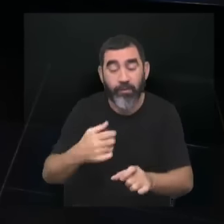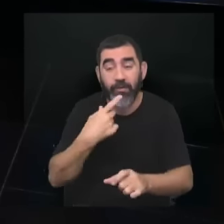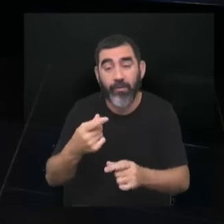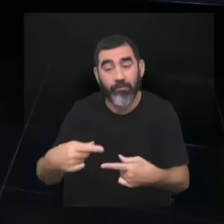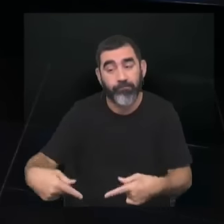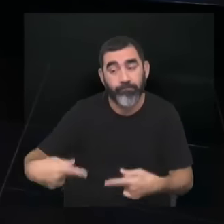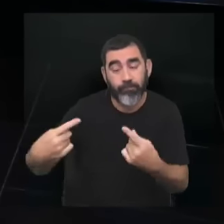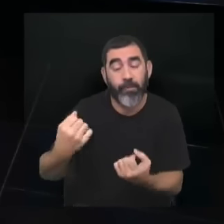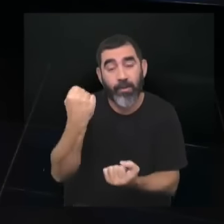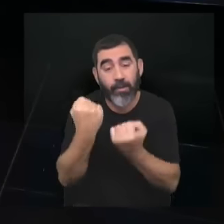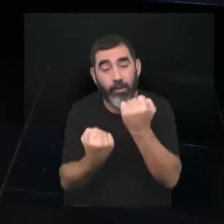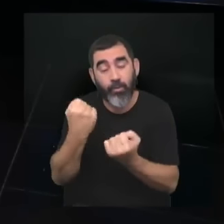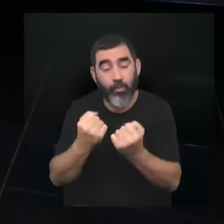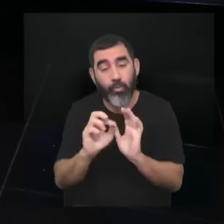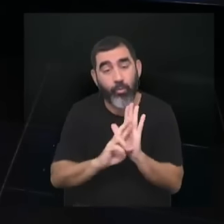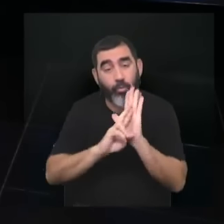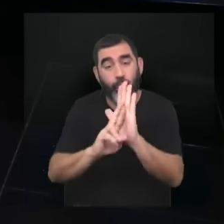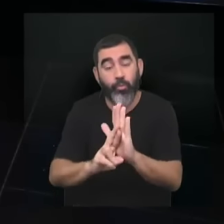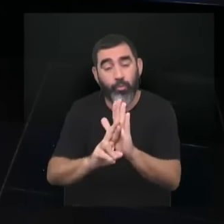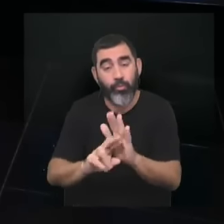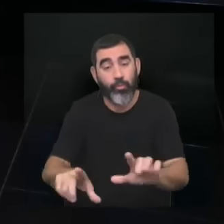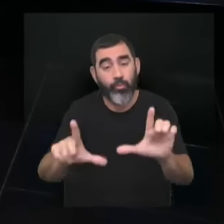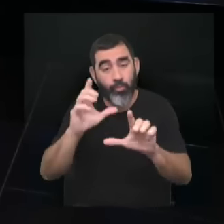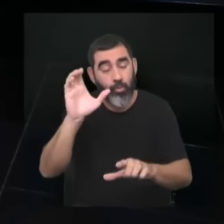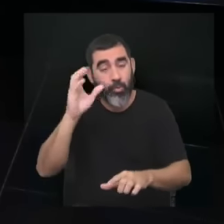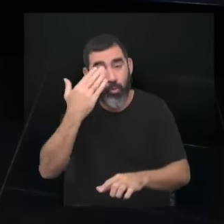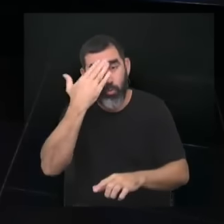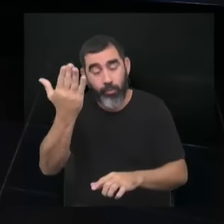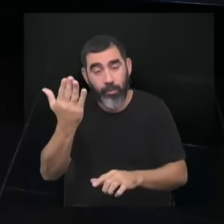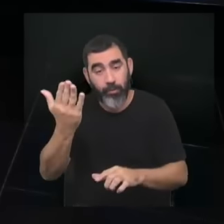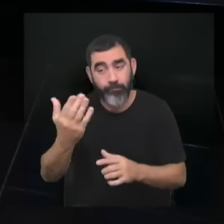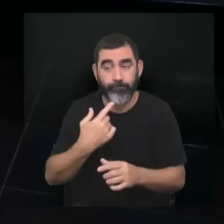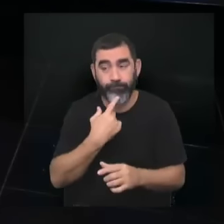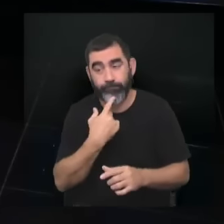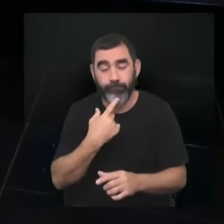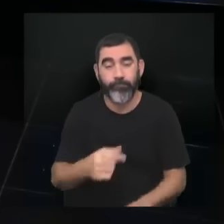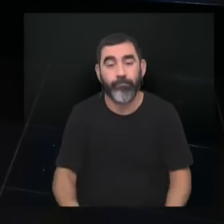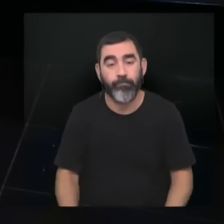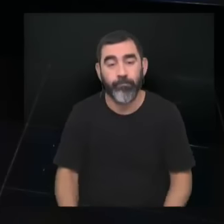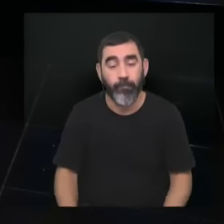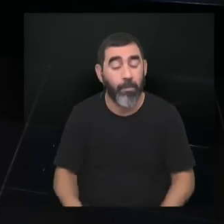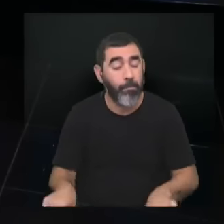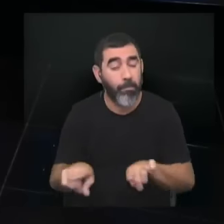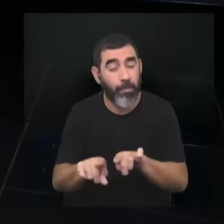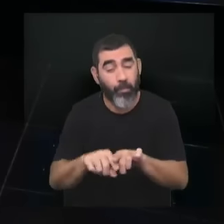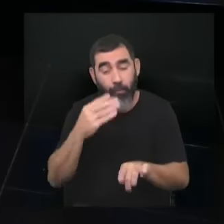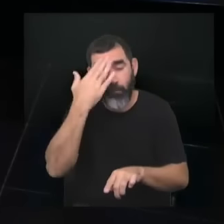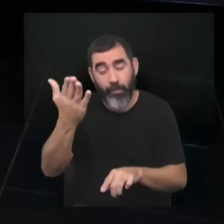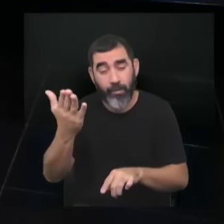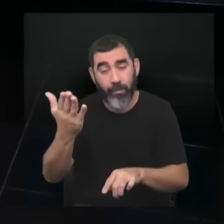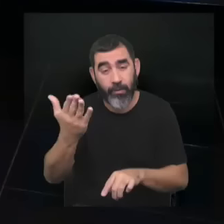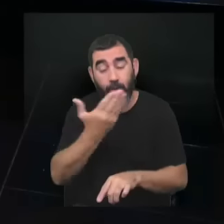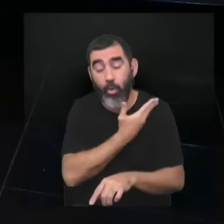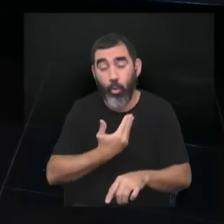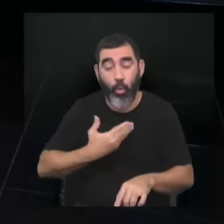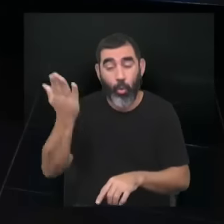debates sobre la economía entre referentes de la candidatura frenteamplistas generan incertidumbres dijo que lo mismo pasaba cuando el frente amplio estaba en